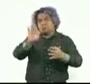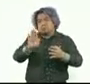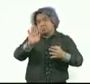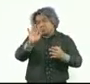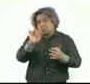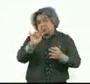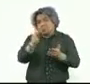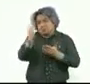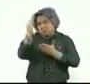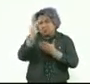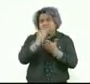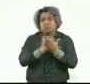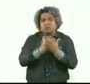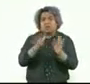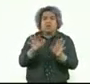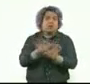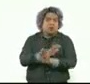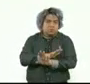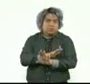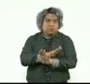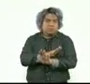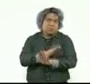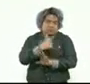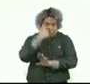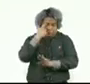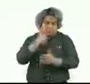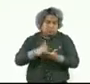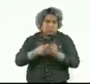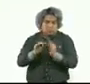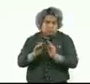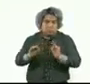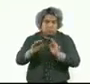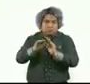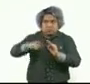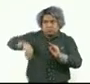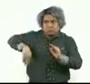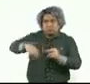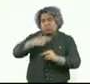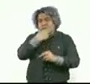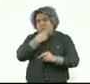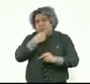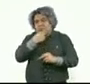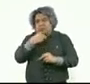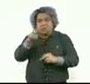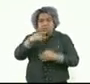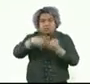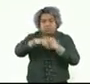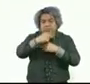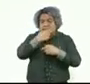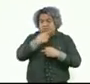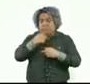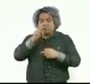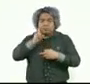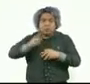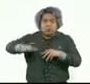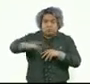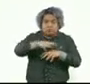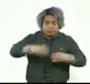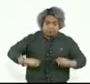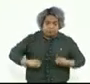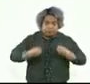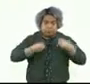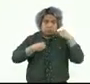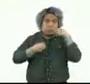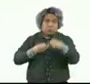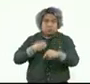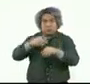es, pues creo, lo más importante. Uh-huh. Y sobre todo lo que dice Eduardo, agradecerle a toda la población, porque realmente es ejemplar